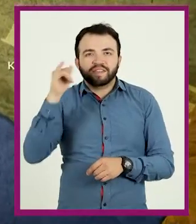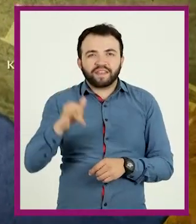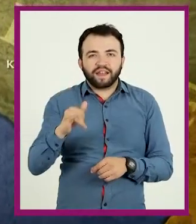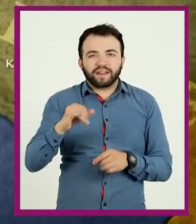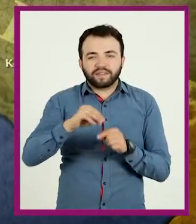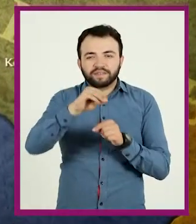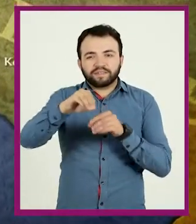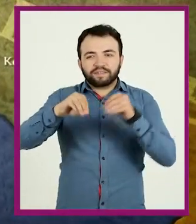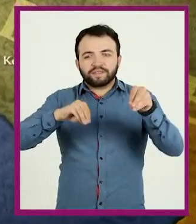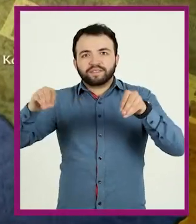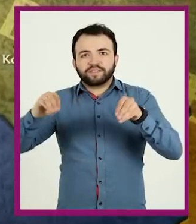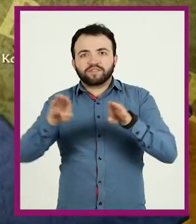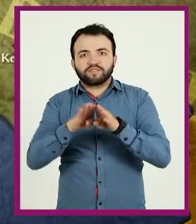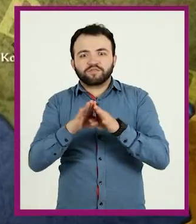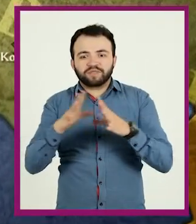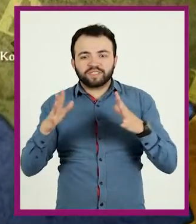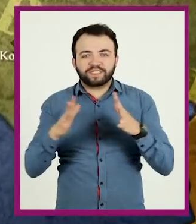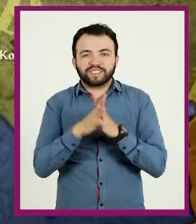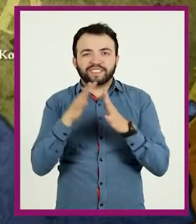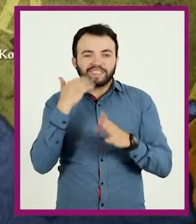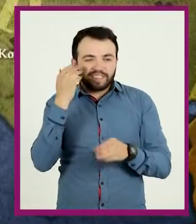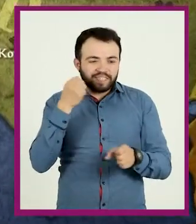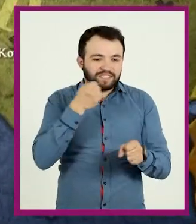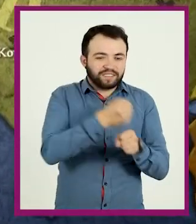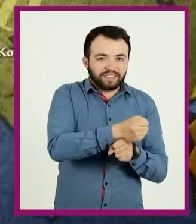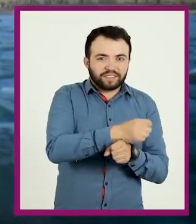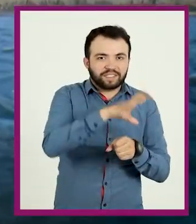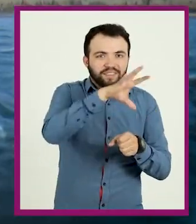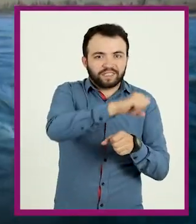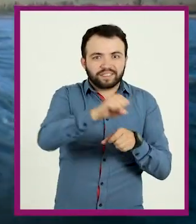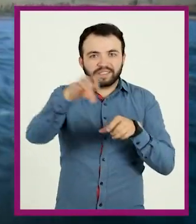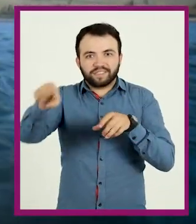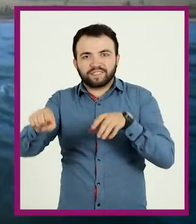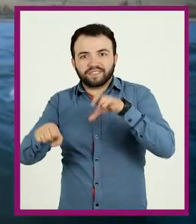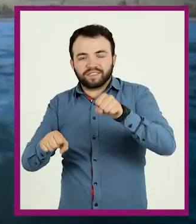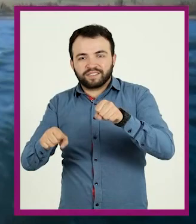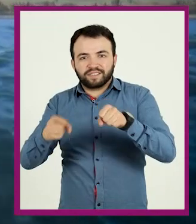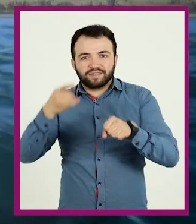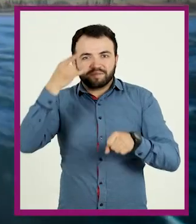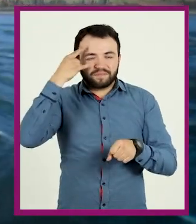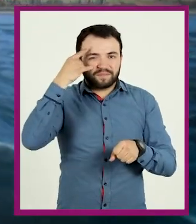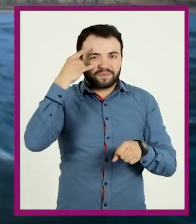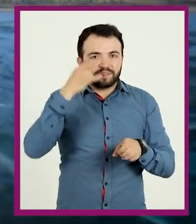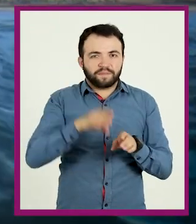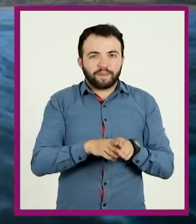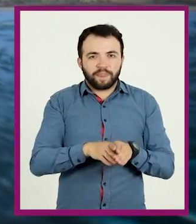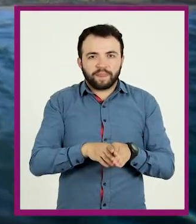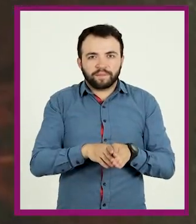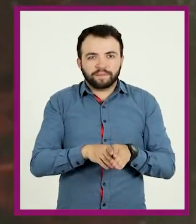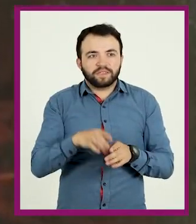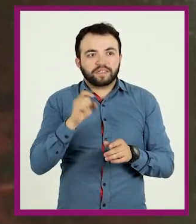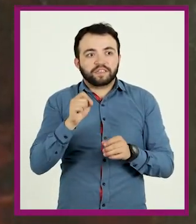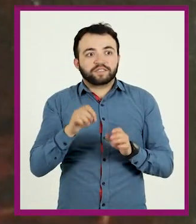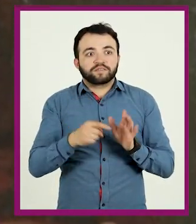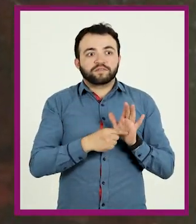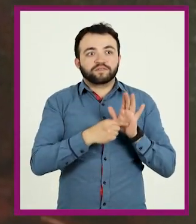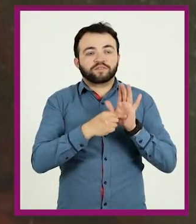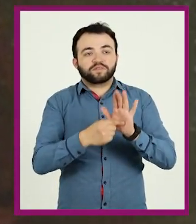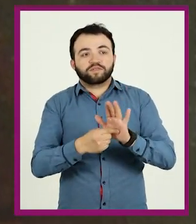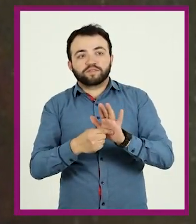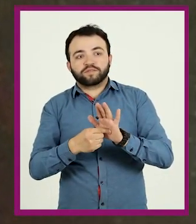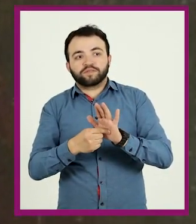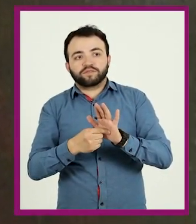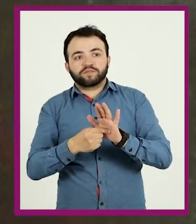otomanos, asestaron golpes decisivos a sus enemigos, bajo la brillante conducción del audaz almirante